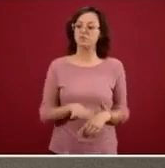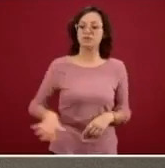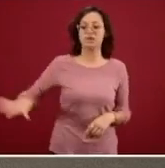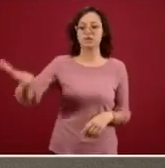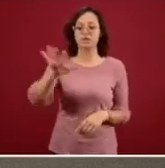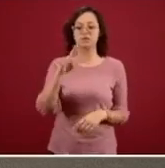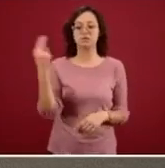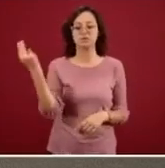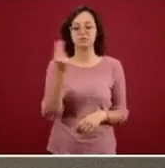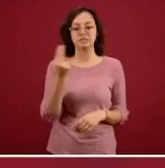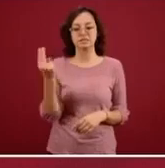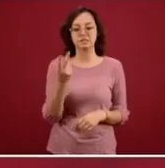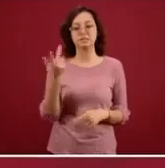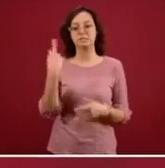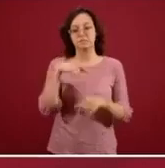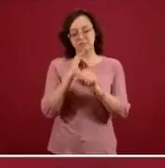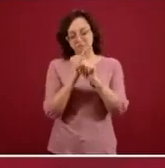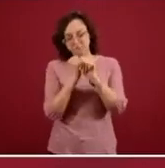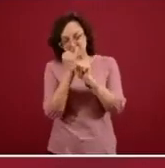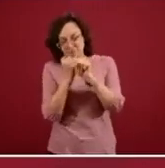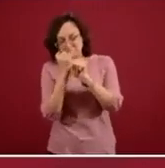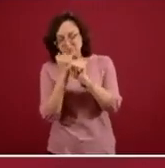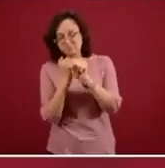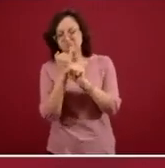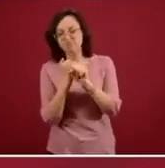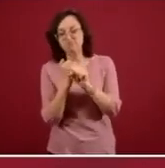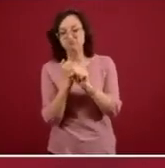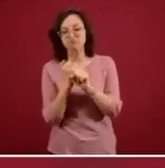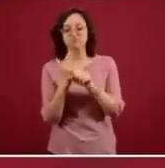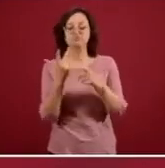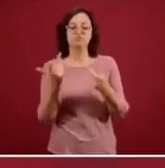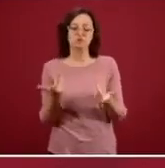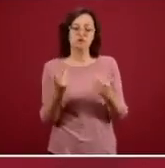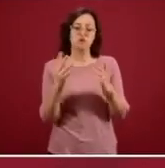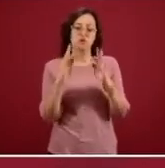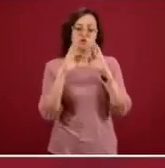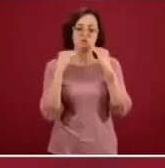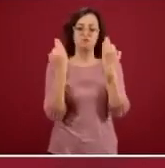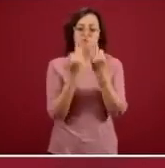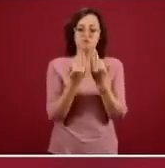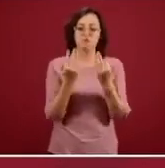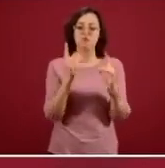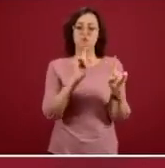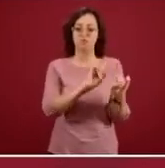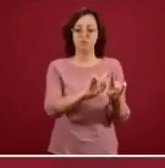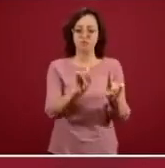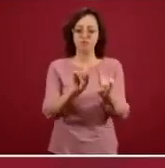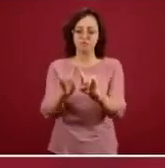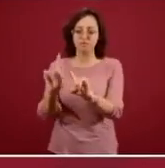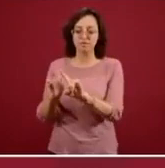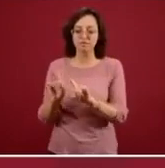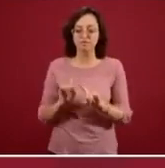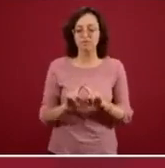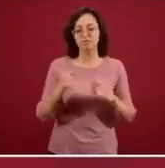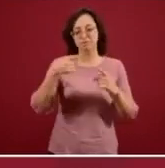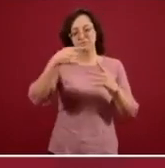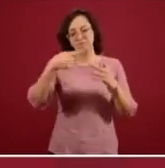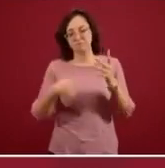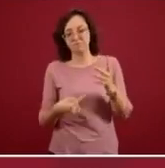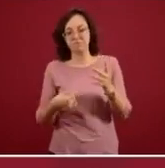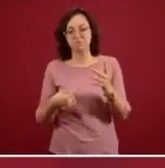de la investigación de ciertos modalidades de uso de los hemoderivados para